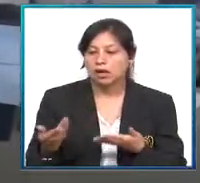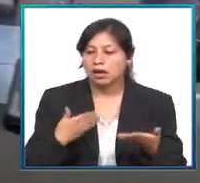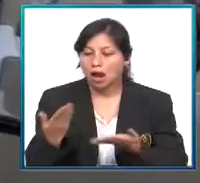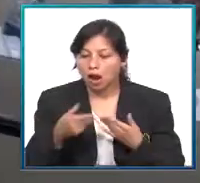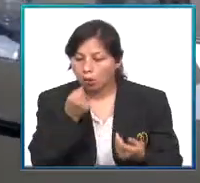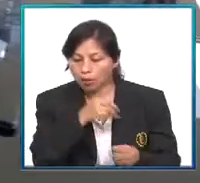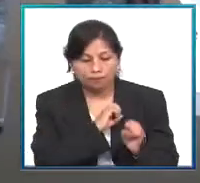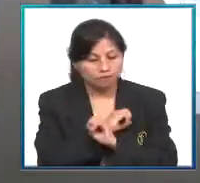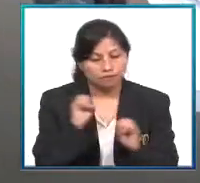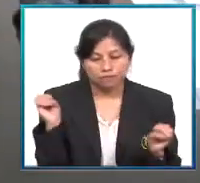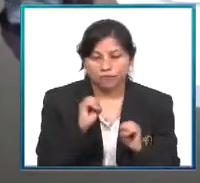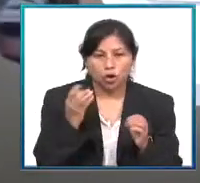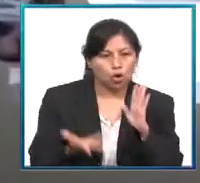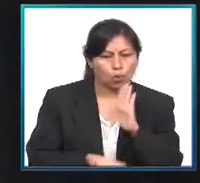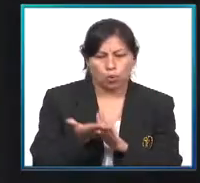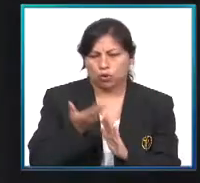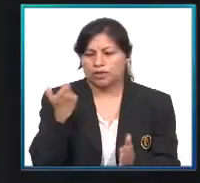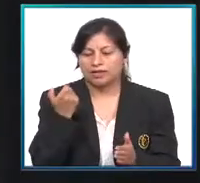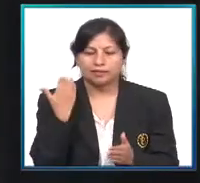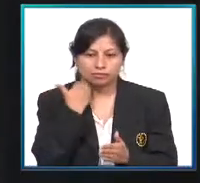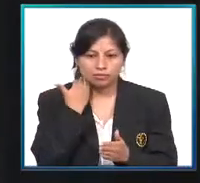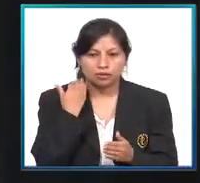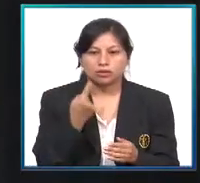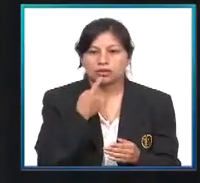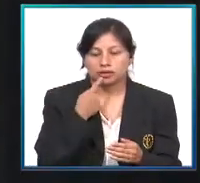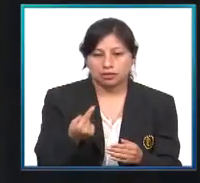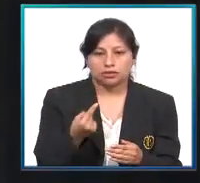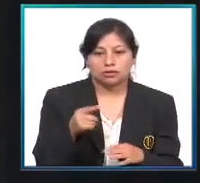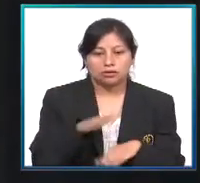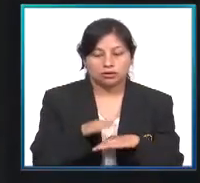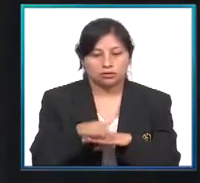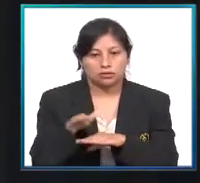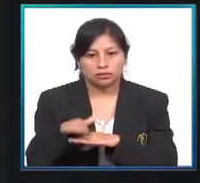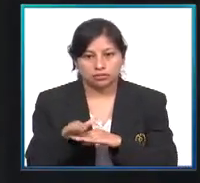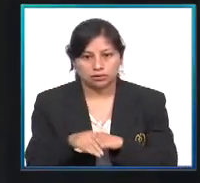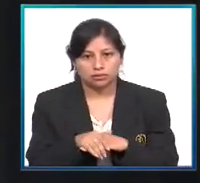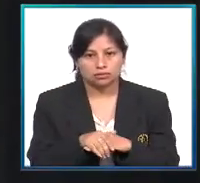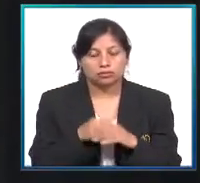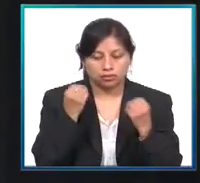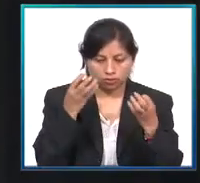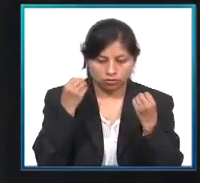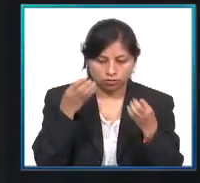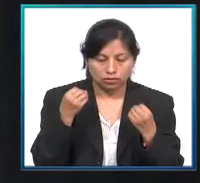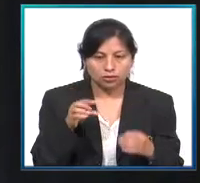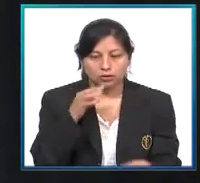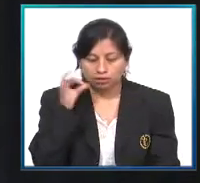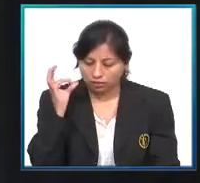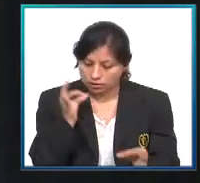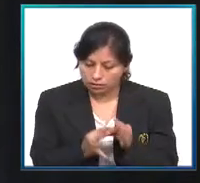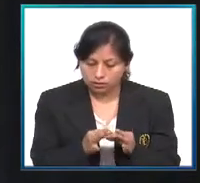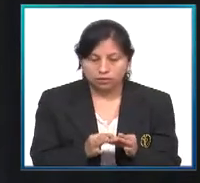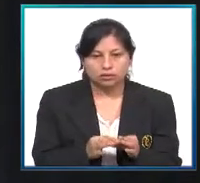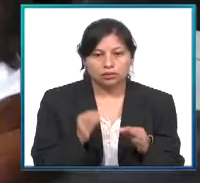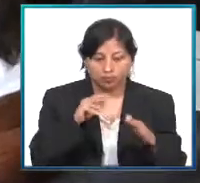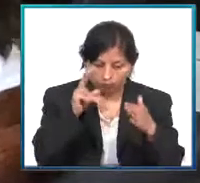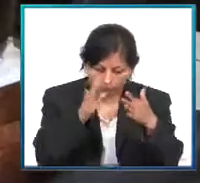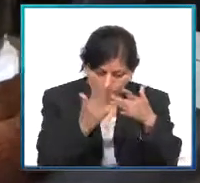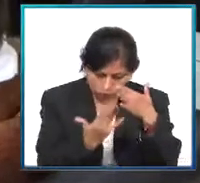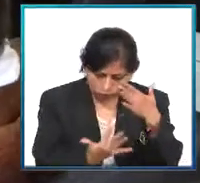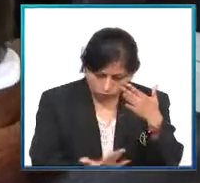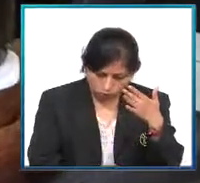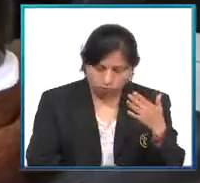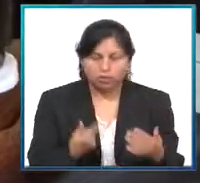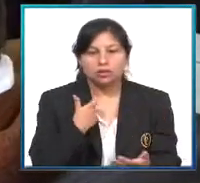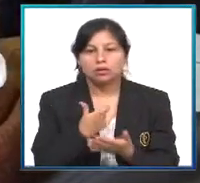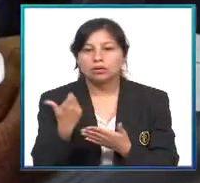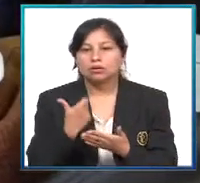agua o por excesos en los cobros. La congresista Axip solicitó al subgerente información detallada y desglosada de los